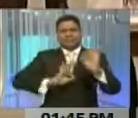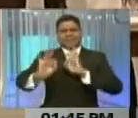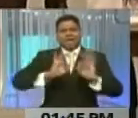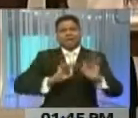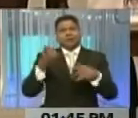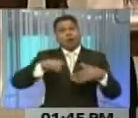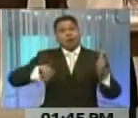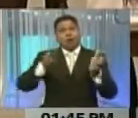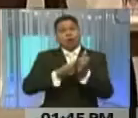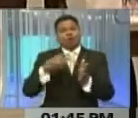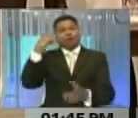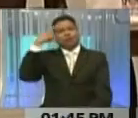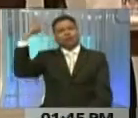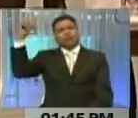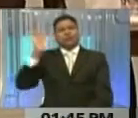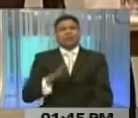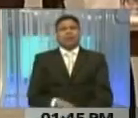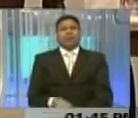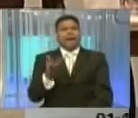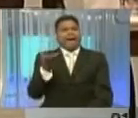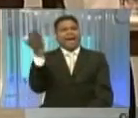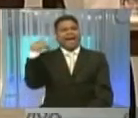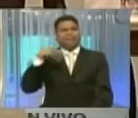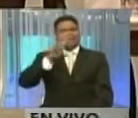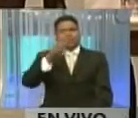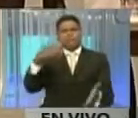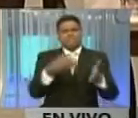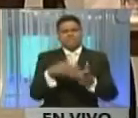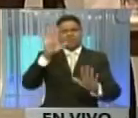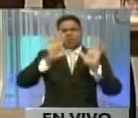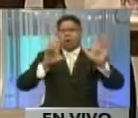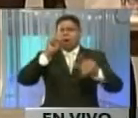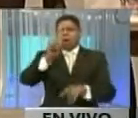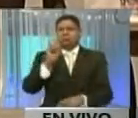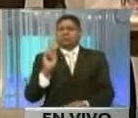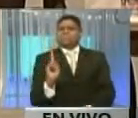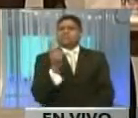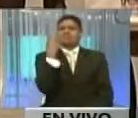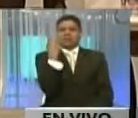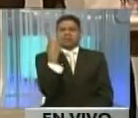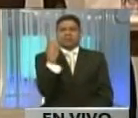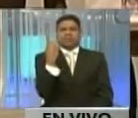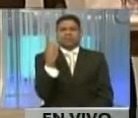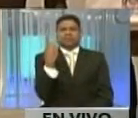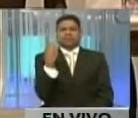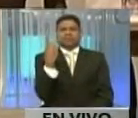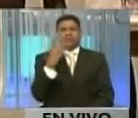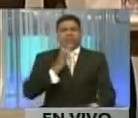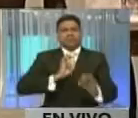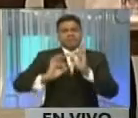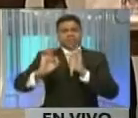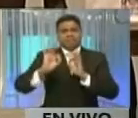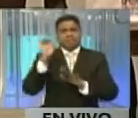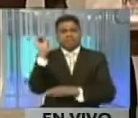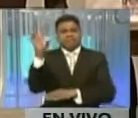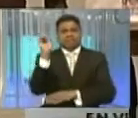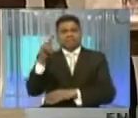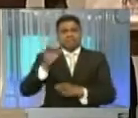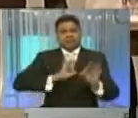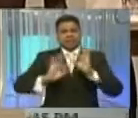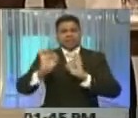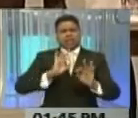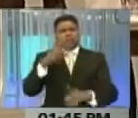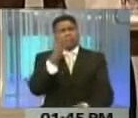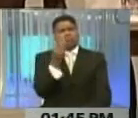sueño, cuando en el 2011 lanzamos la primera edición del Festival de Teatro de Caracas, mucha gente decía